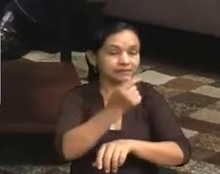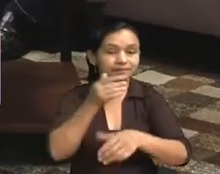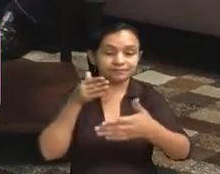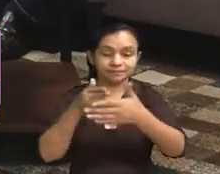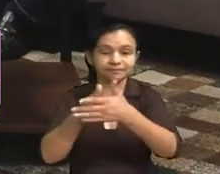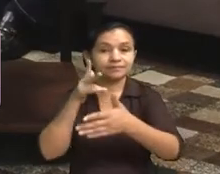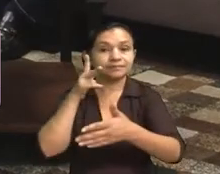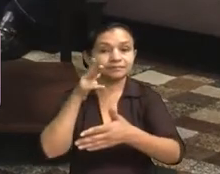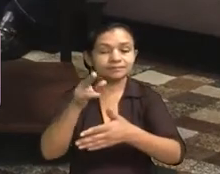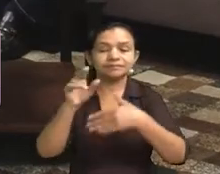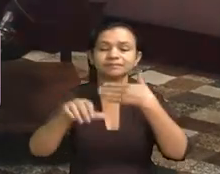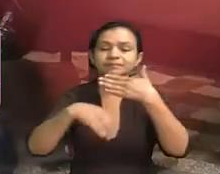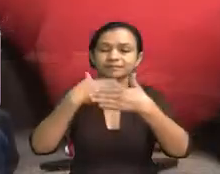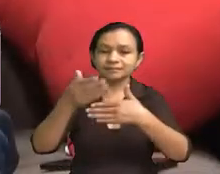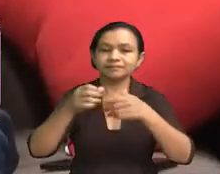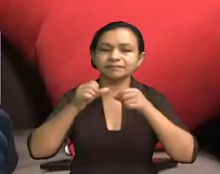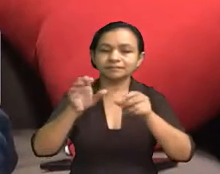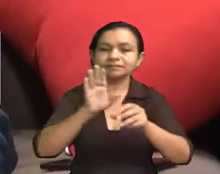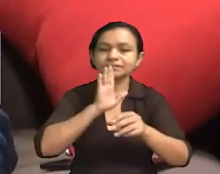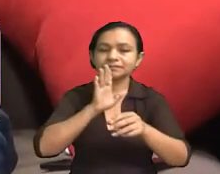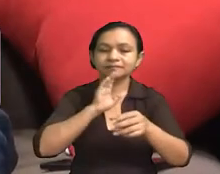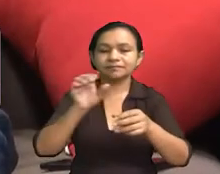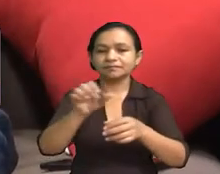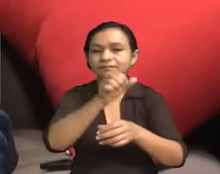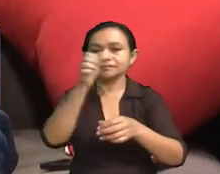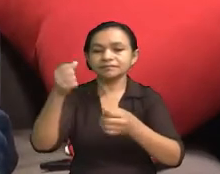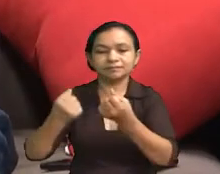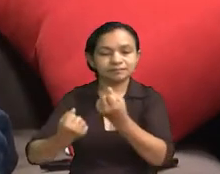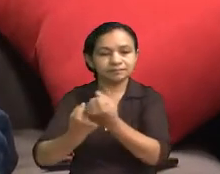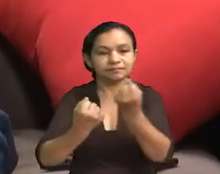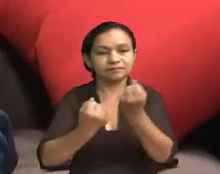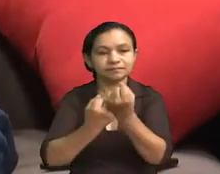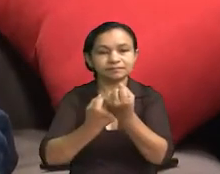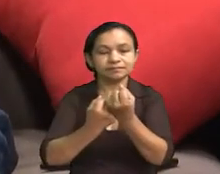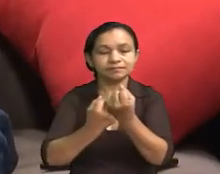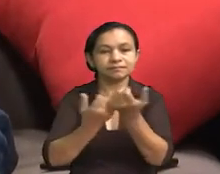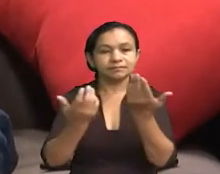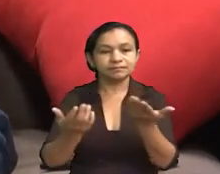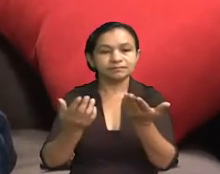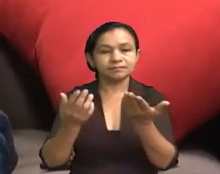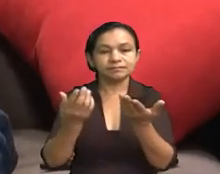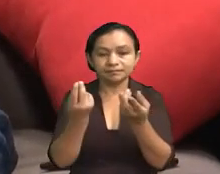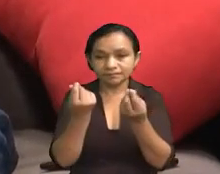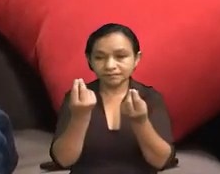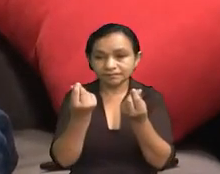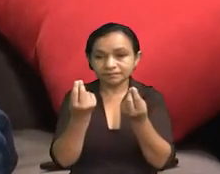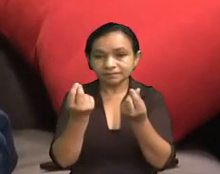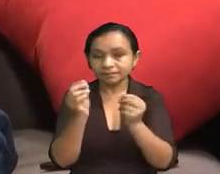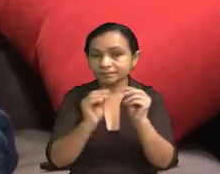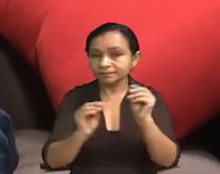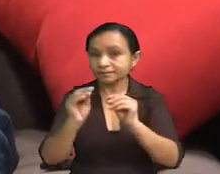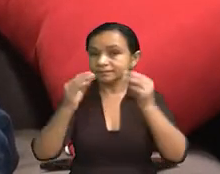nuestra primera pausa, pero al volver quisiera que nos hablara de esos otros motores sobre los cuales descansó precisamente la dinamización, la estabilización y la consolidación